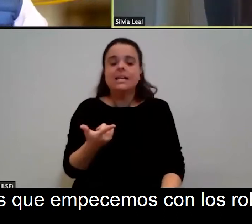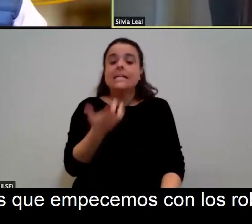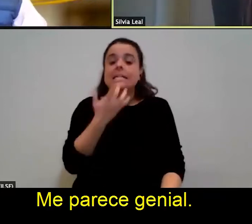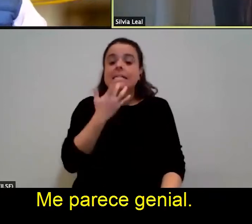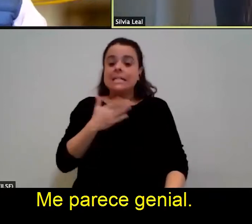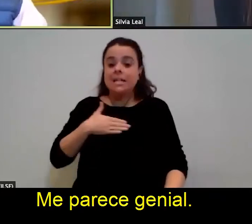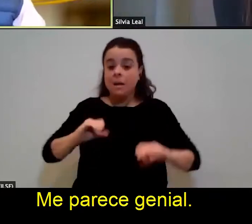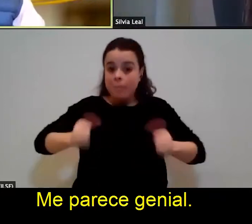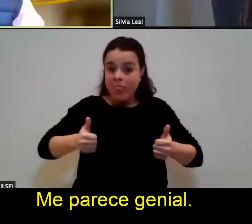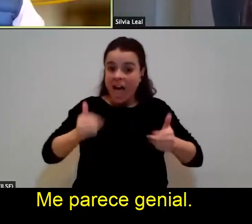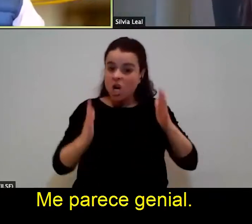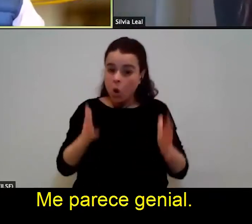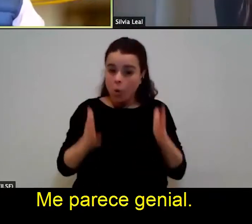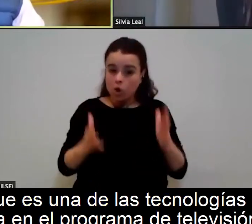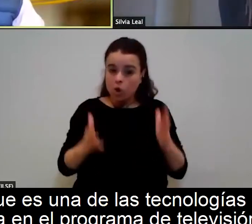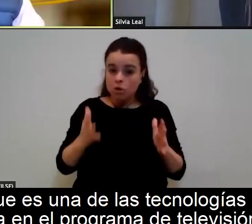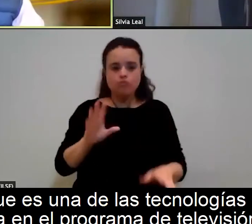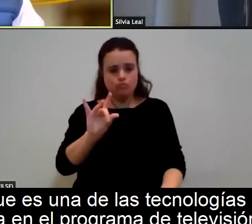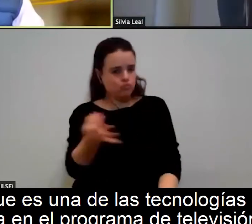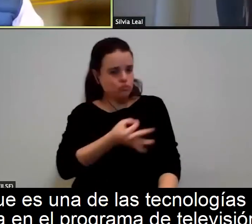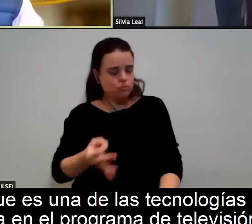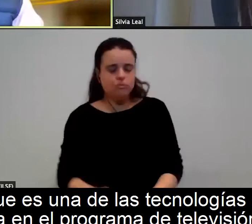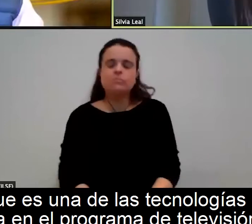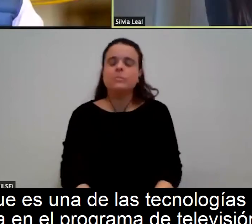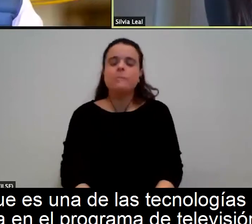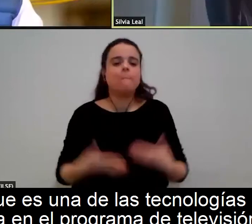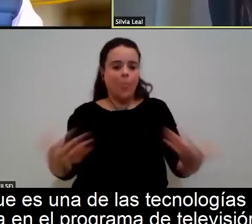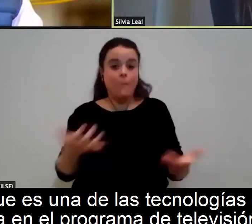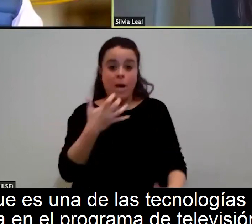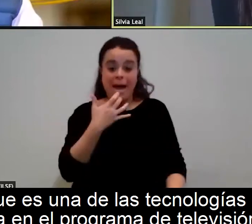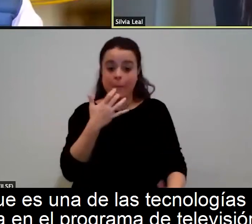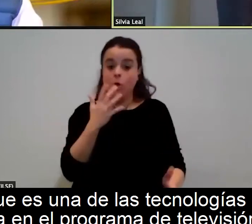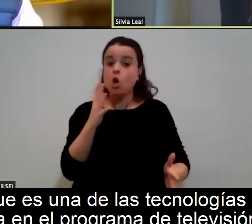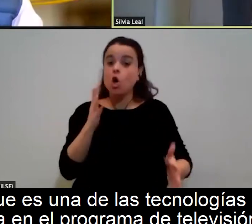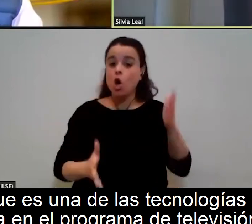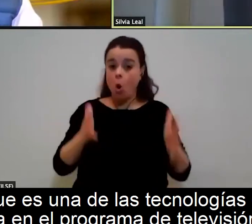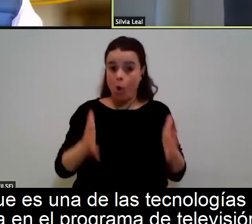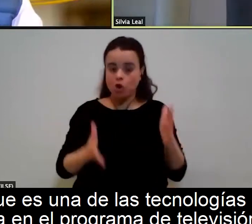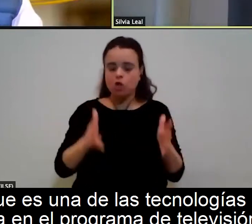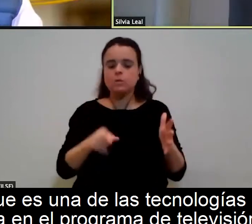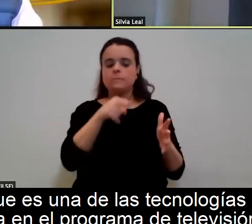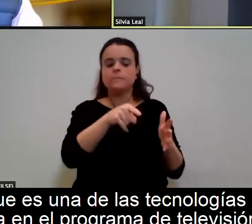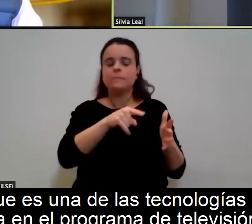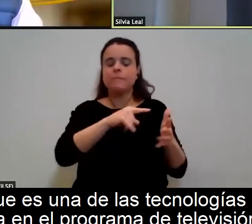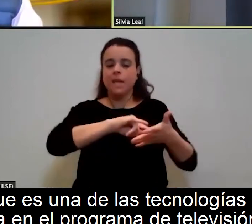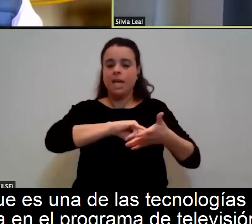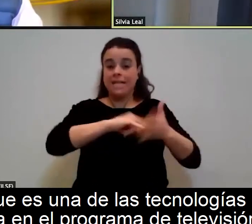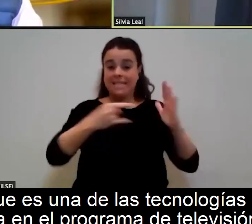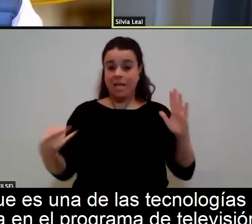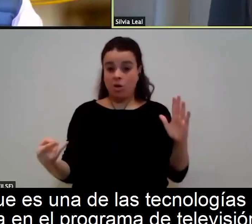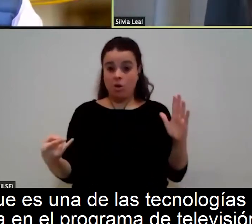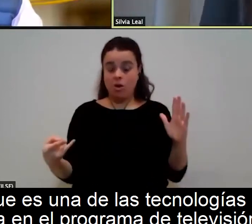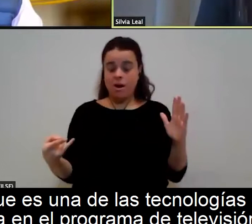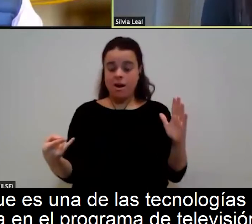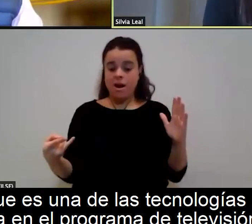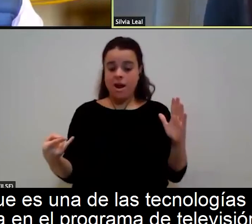robots, Jesús? Perfecto, me parece genial. Pues, por ejemplo, con los robots, que es una de las tecnologías que han tenido, bueno,